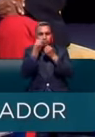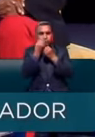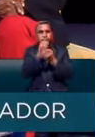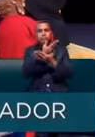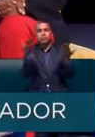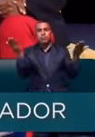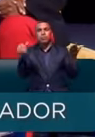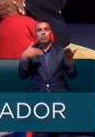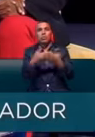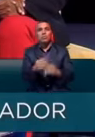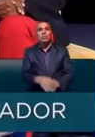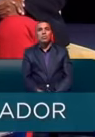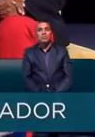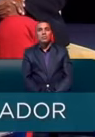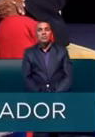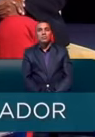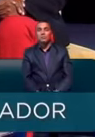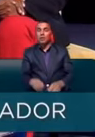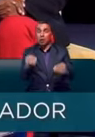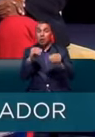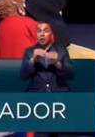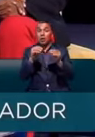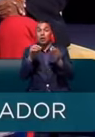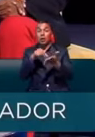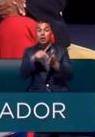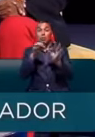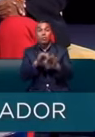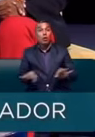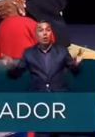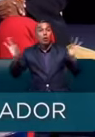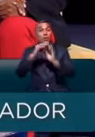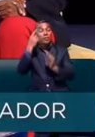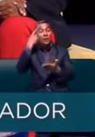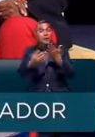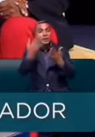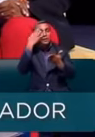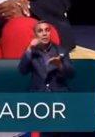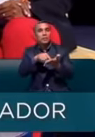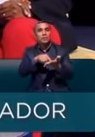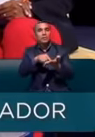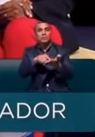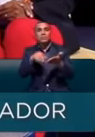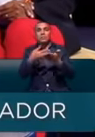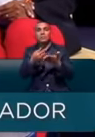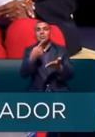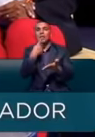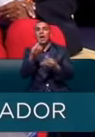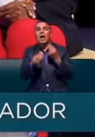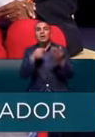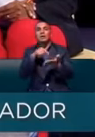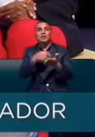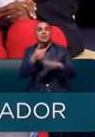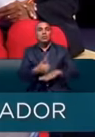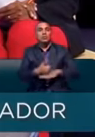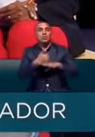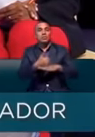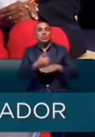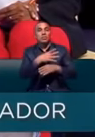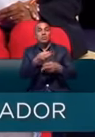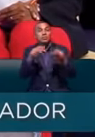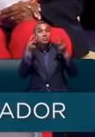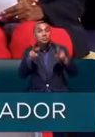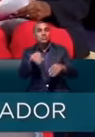amplificar evidentemente esta información de trascendencia nacional, para conocer de primera mano las acciones que están tomando las autoridades